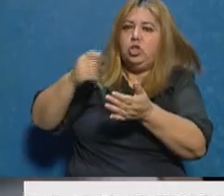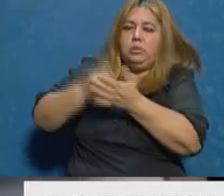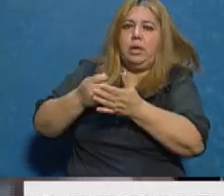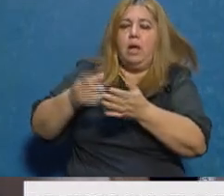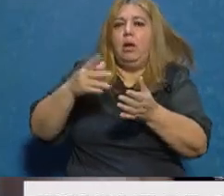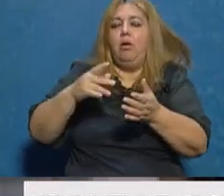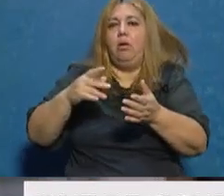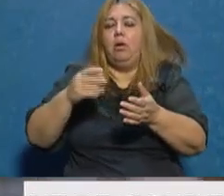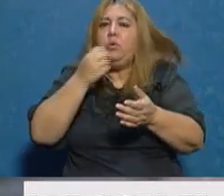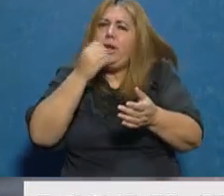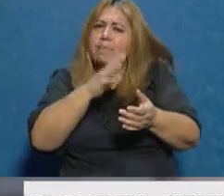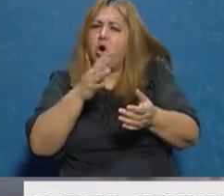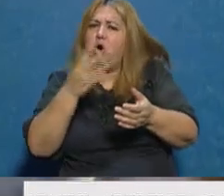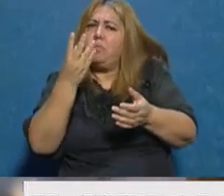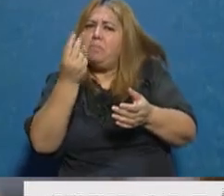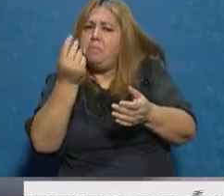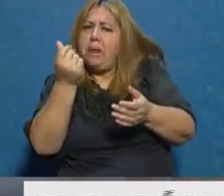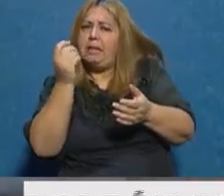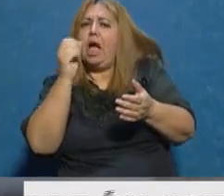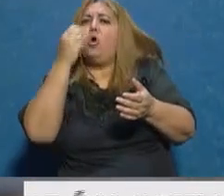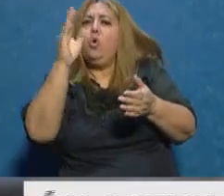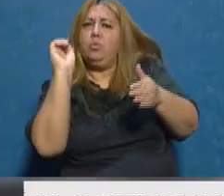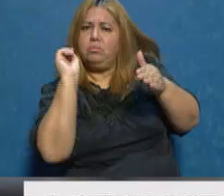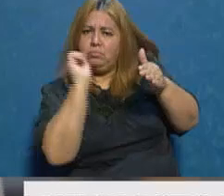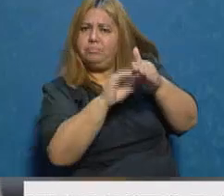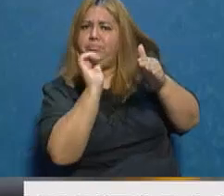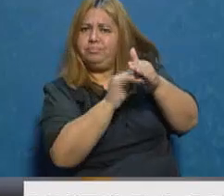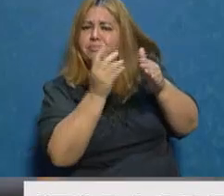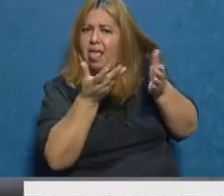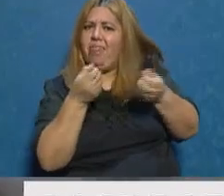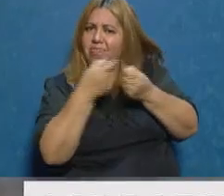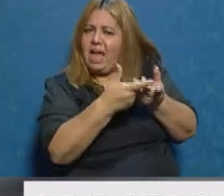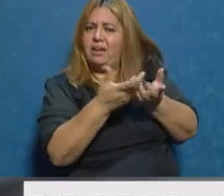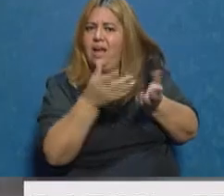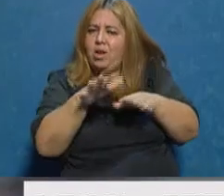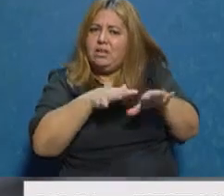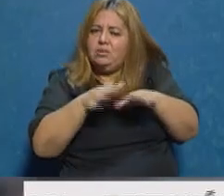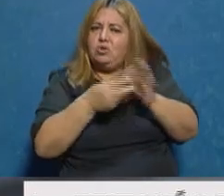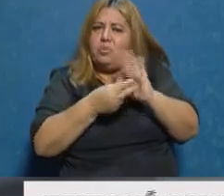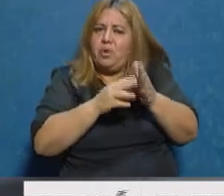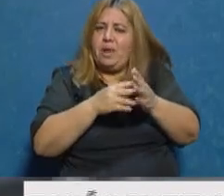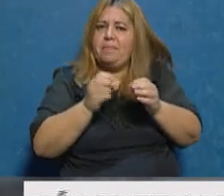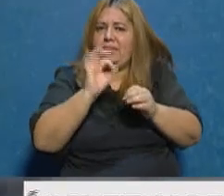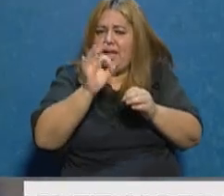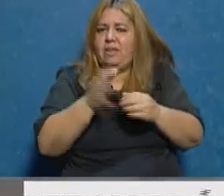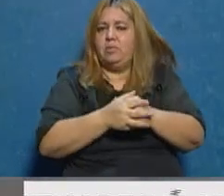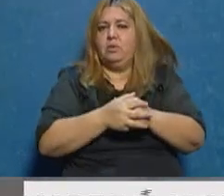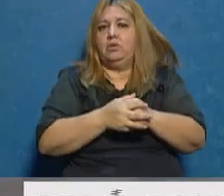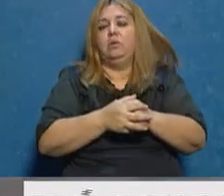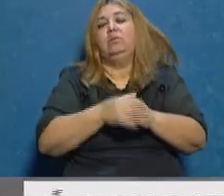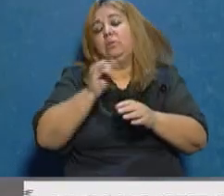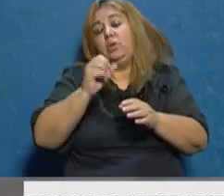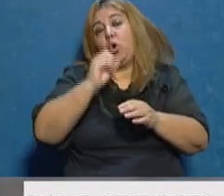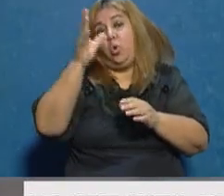manera? ¿No es mejor que esté en las cuentas de los clubes? Y sí, realmente, o sea, hubieron algunos clubes que no, que no tenían